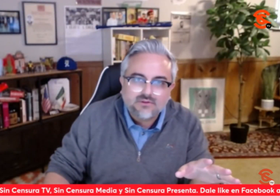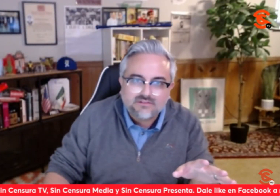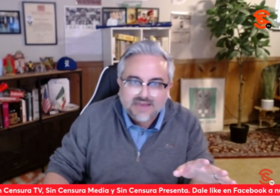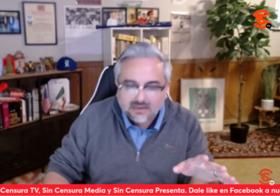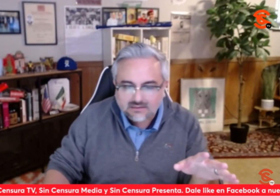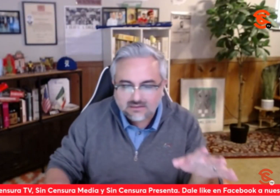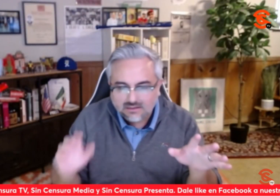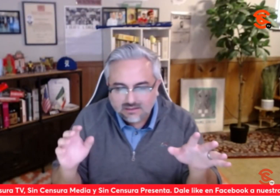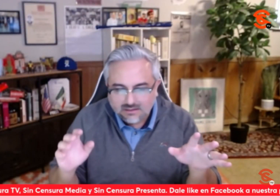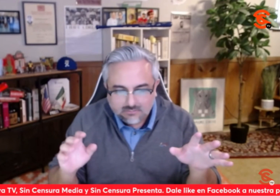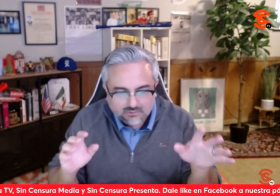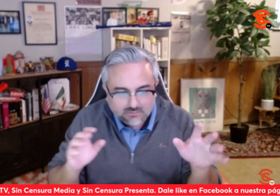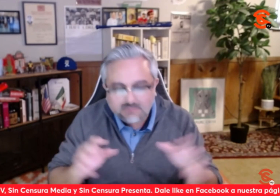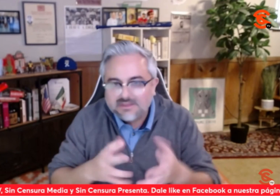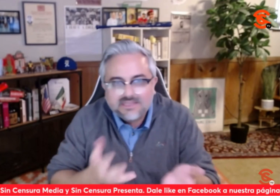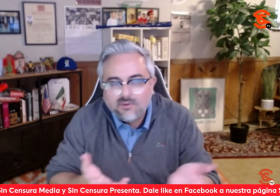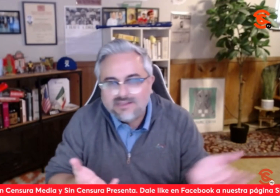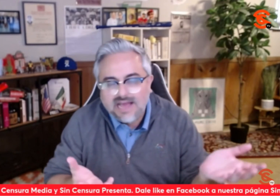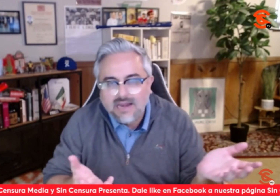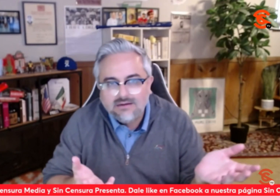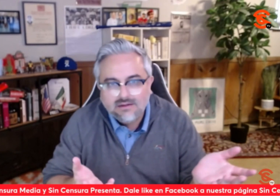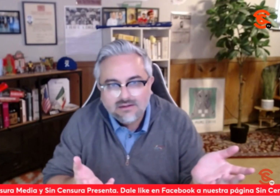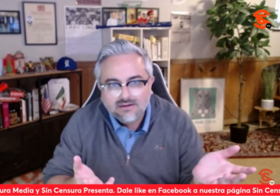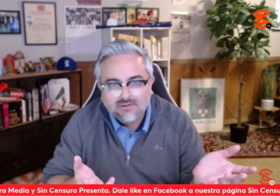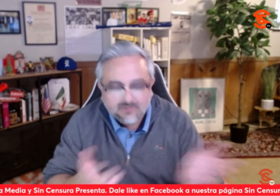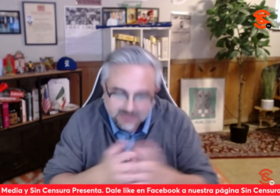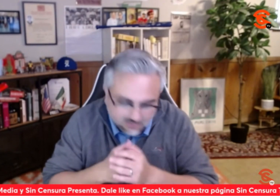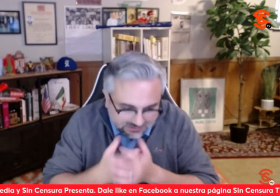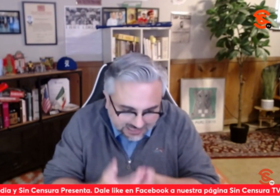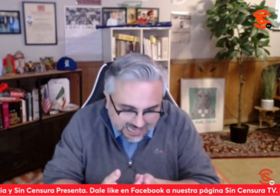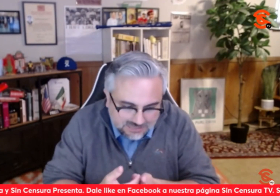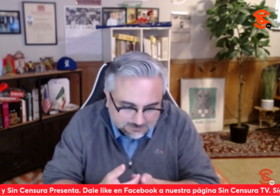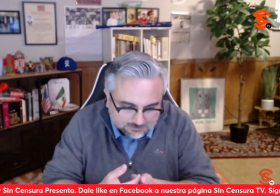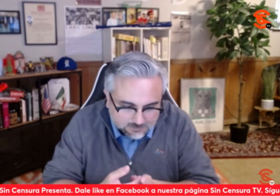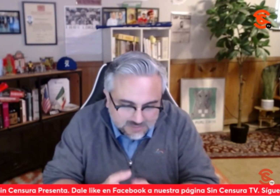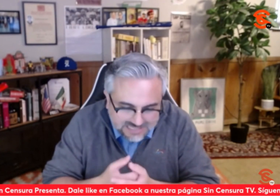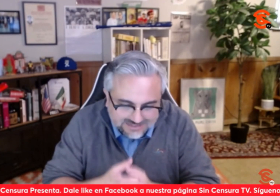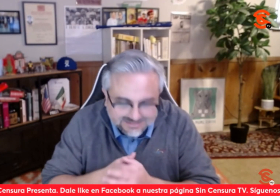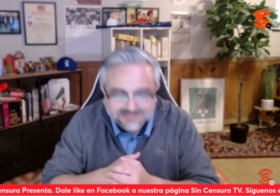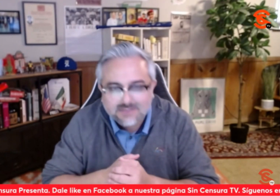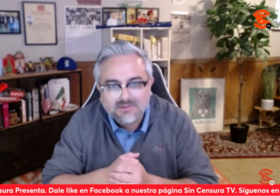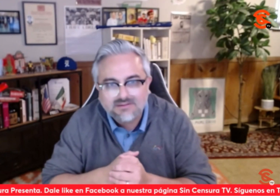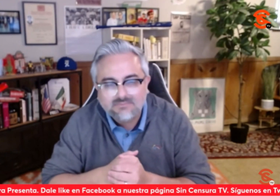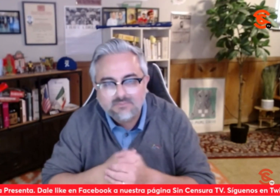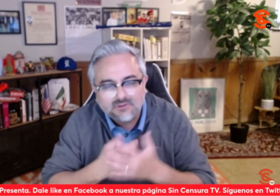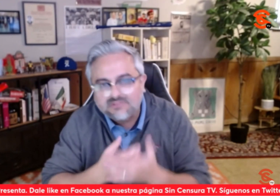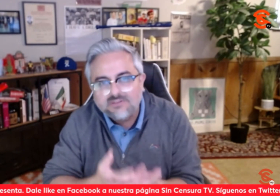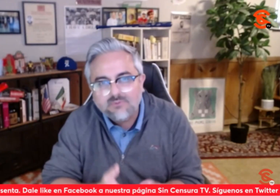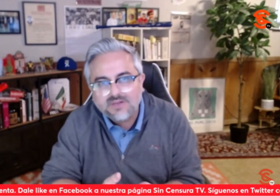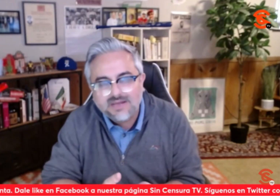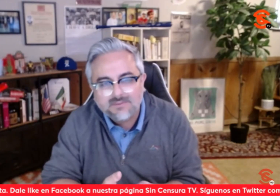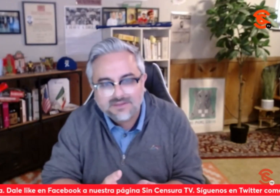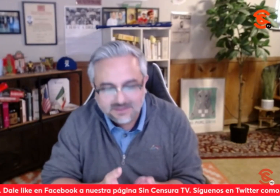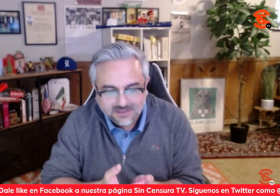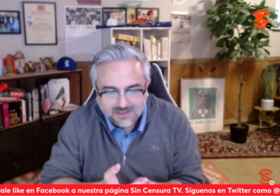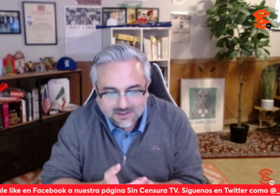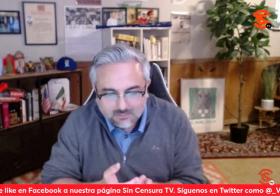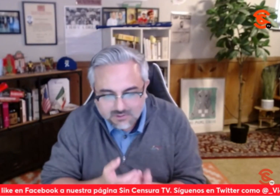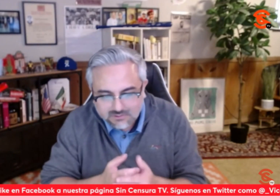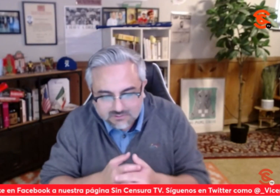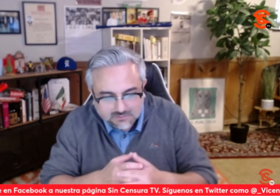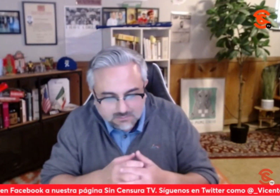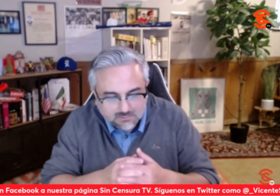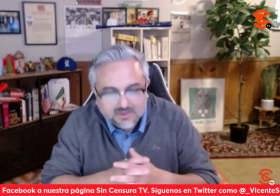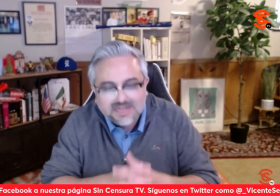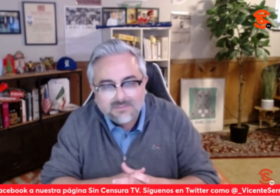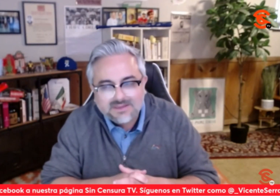reforma judicial pues simplemente no es legal, ¿no? O sea, no es legal, y que ese es el tema. Por eso es que es muy grave. Por